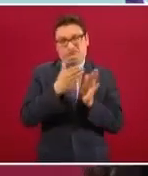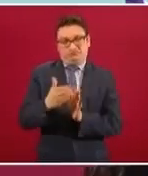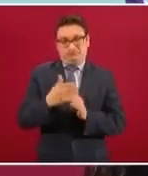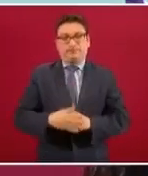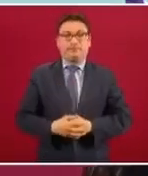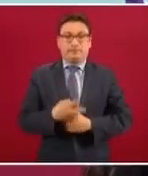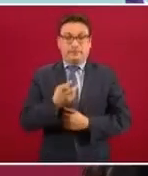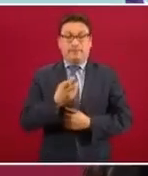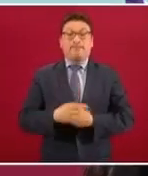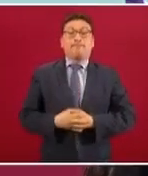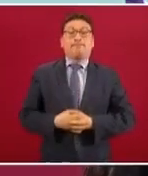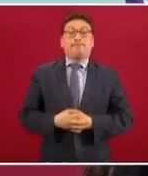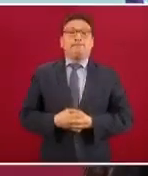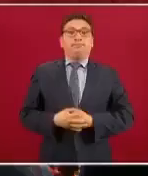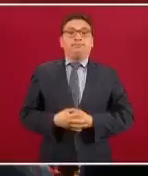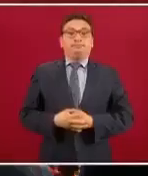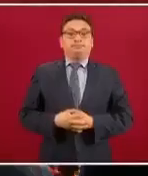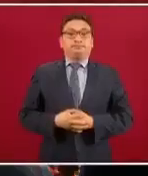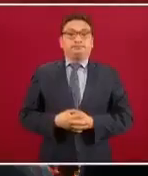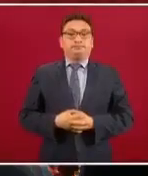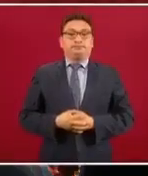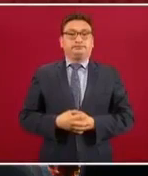epidemia. La